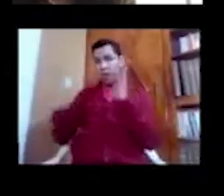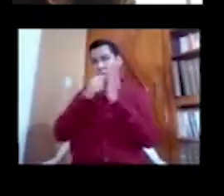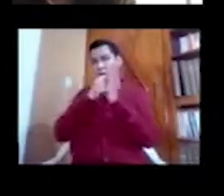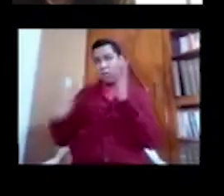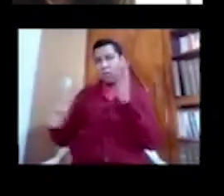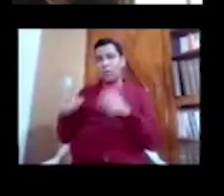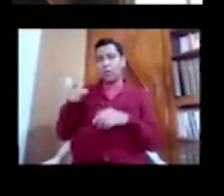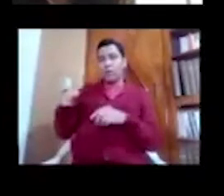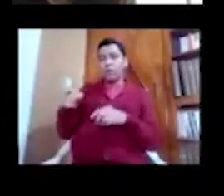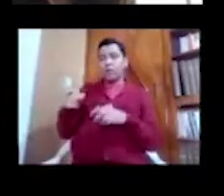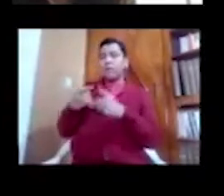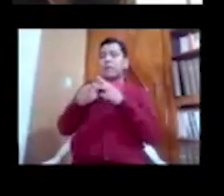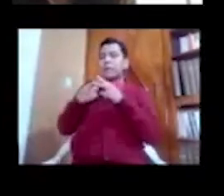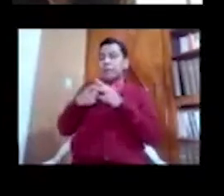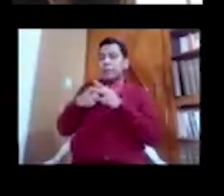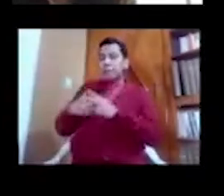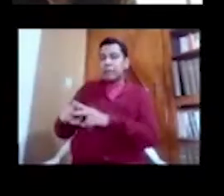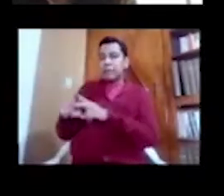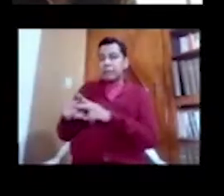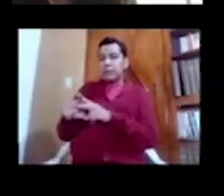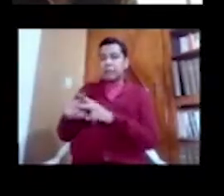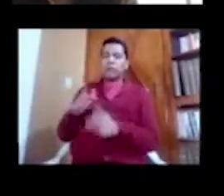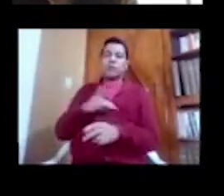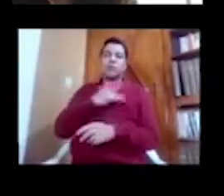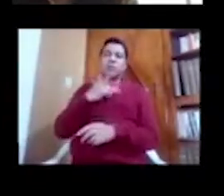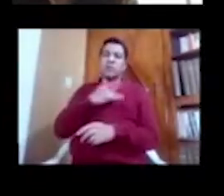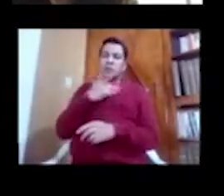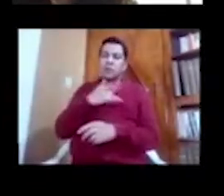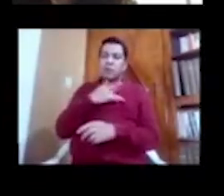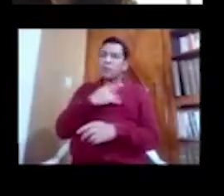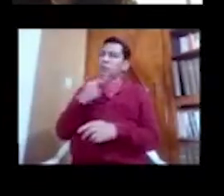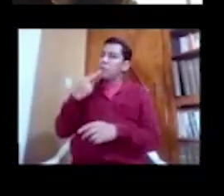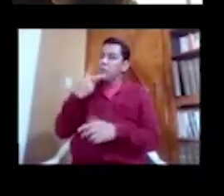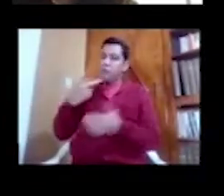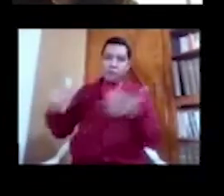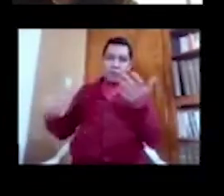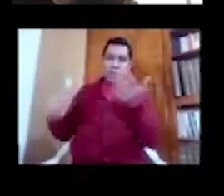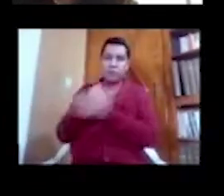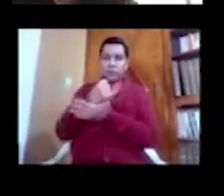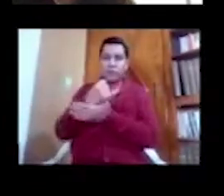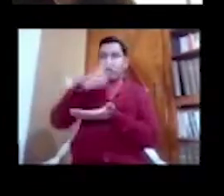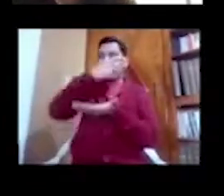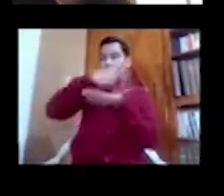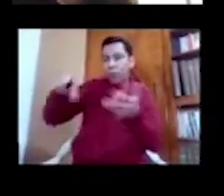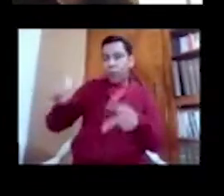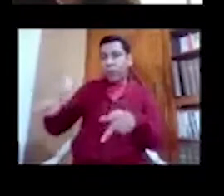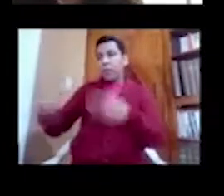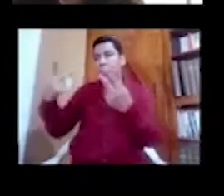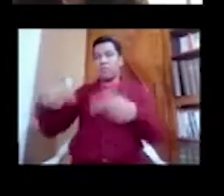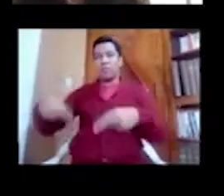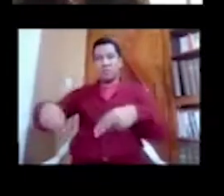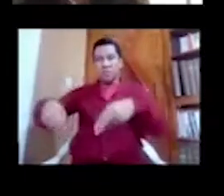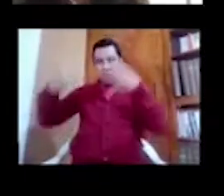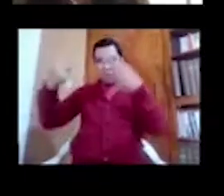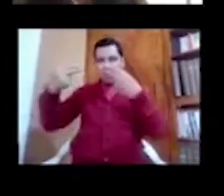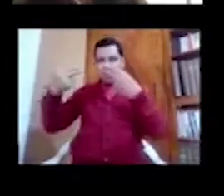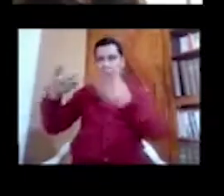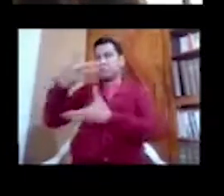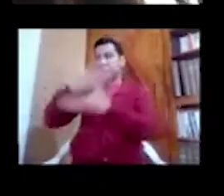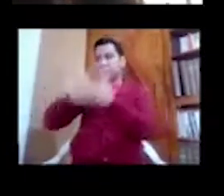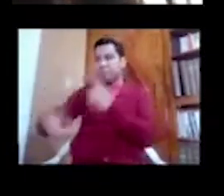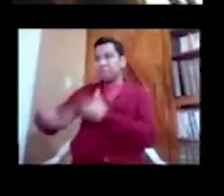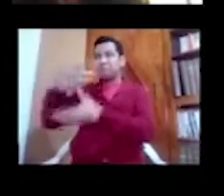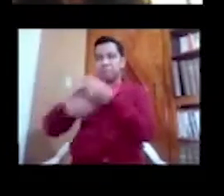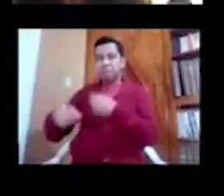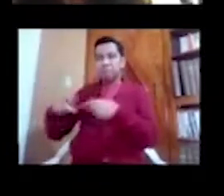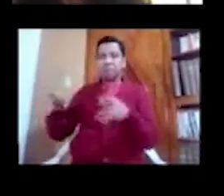una vocación, digamos, por el comercio muy importante. Estuvieron muy compenetrados con el tema del comercio, que son otro